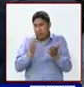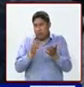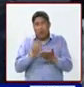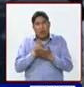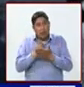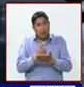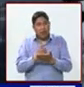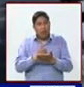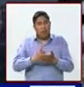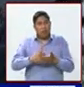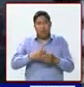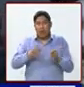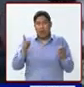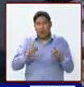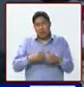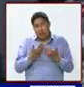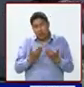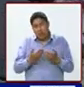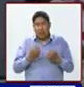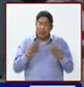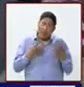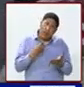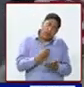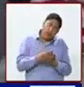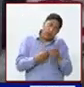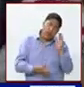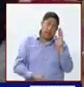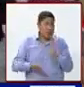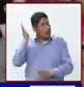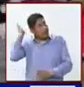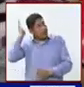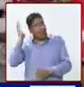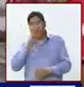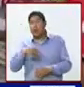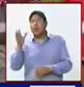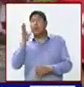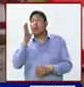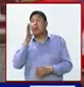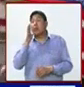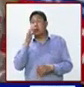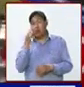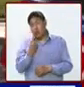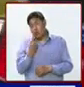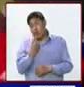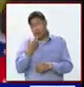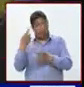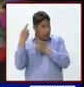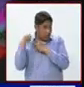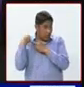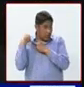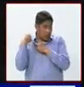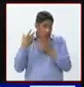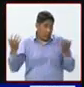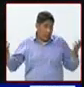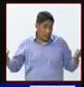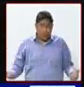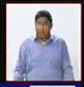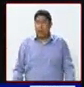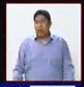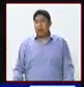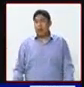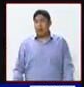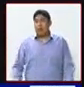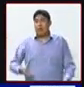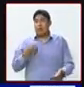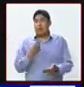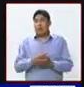les ayuda a los chicos, pero como que viene, les da dinero y luego se va. Y la mamá es acá la responsable, ¿eh? Bueno,